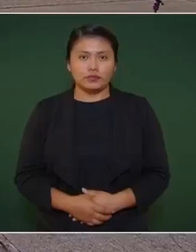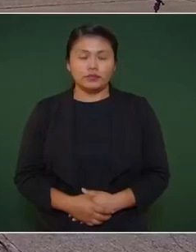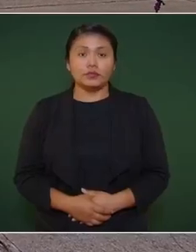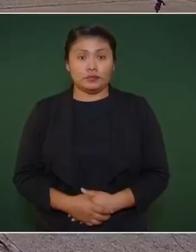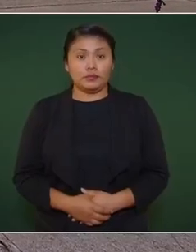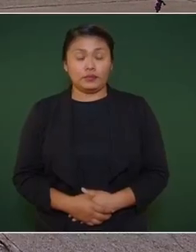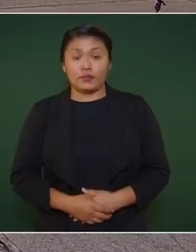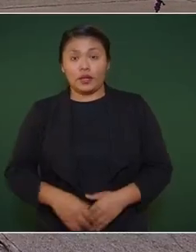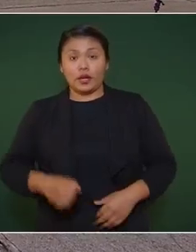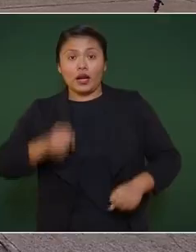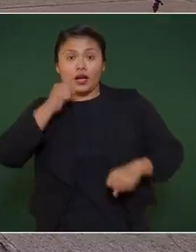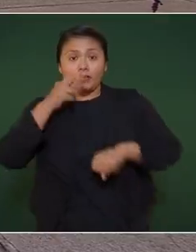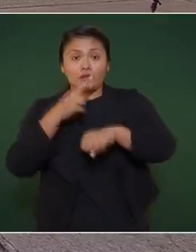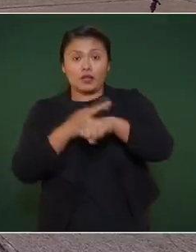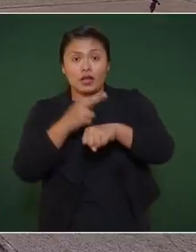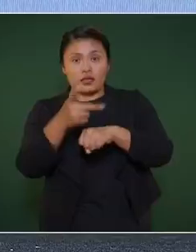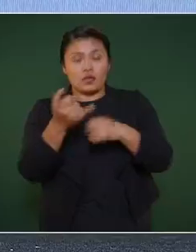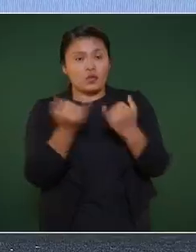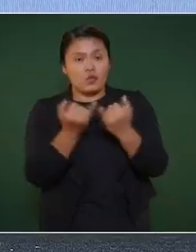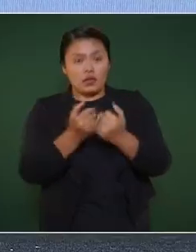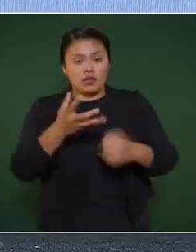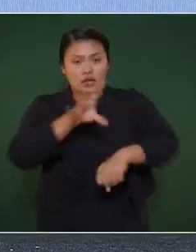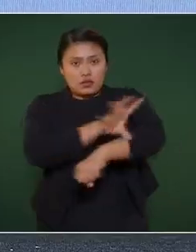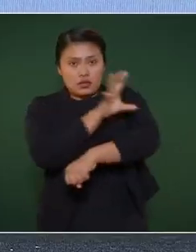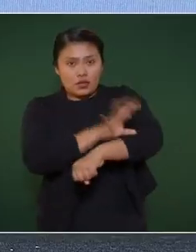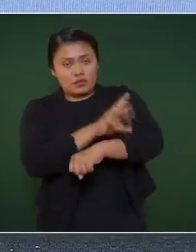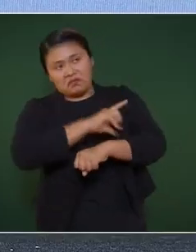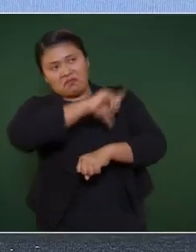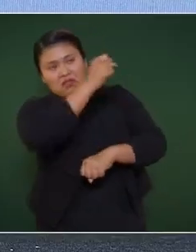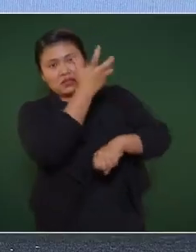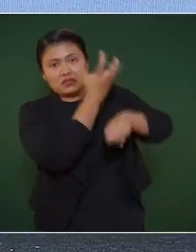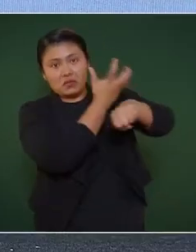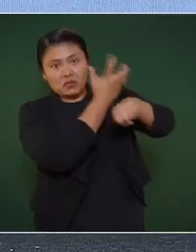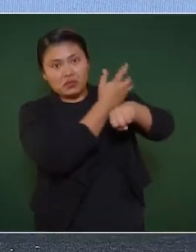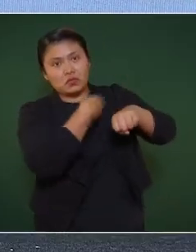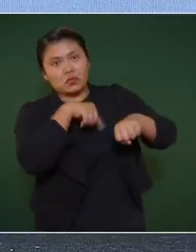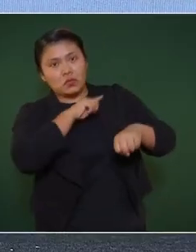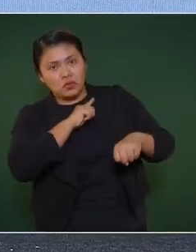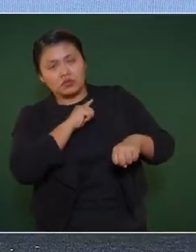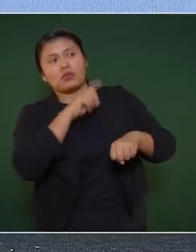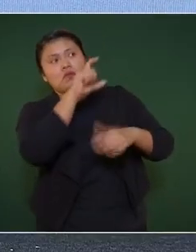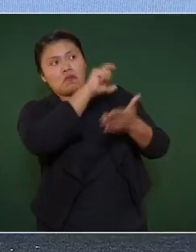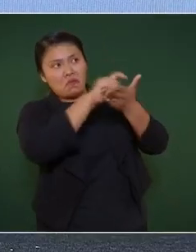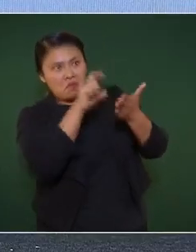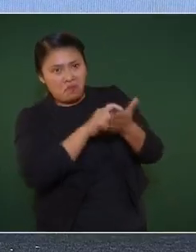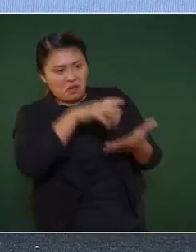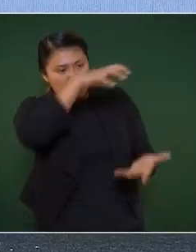y empezamos a mover combustible con pipas